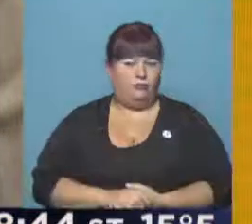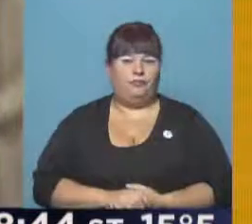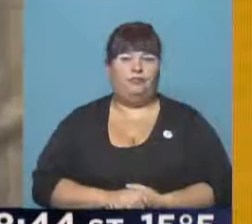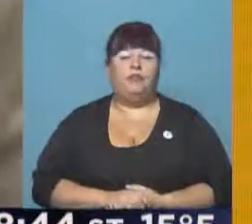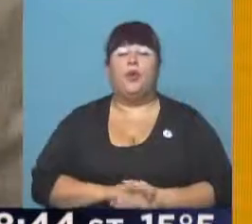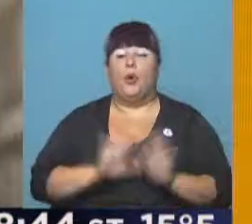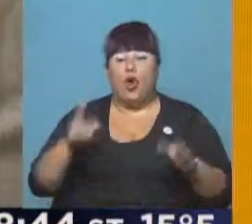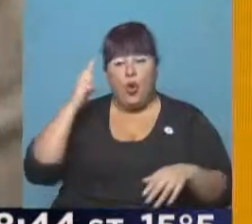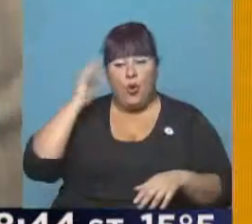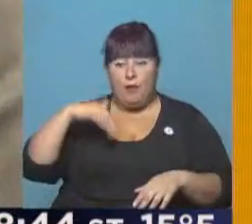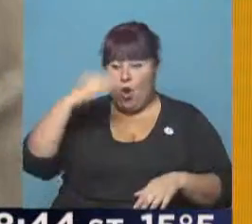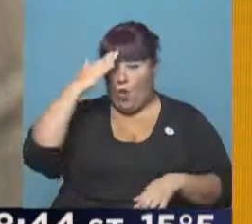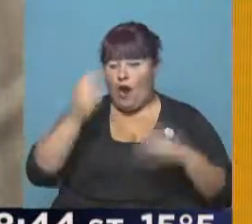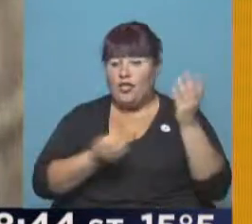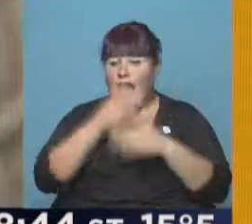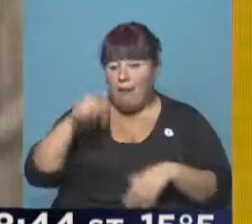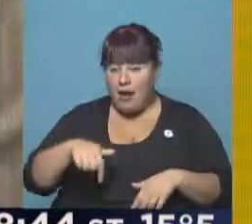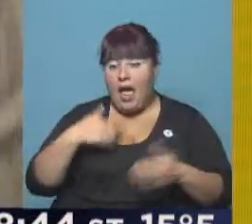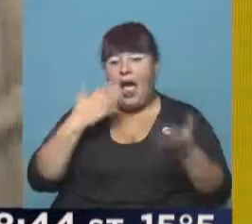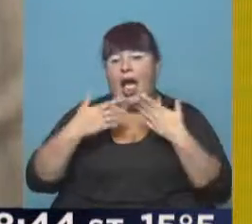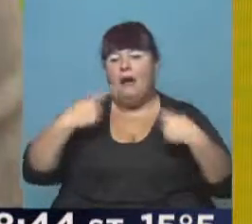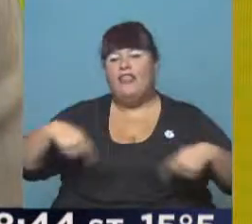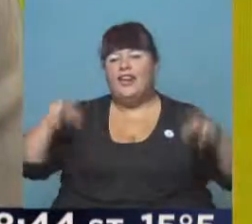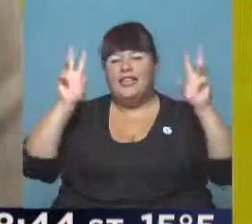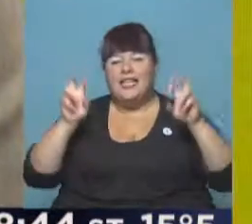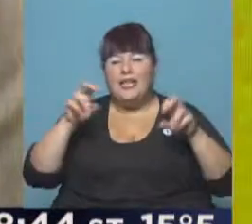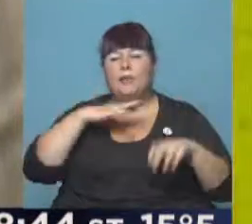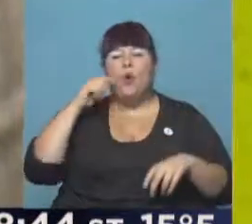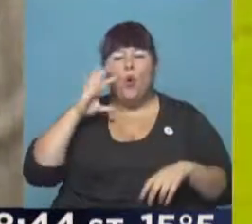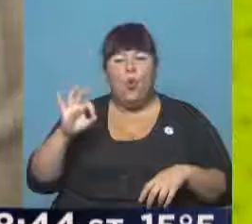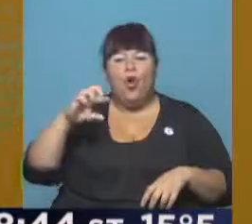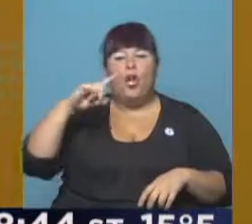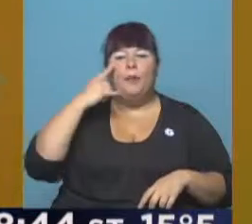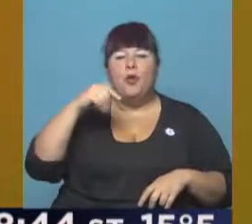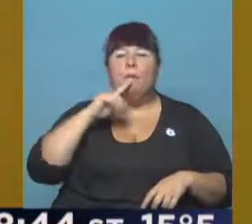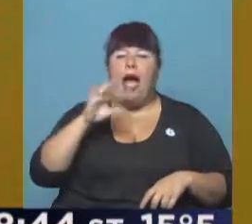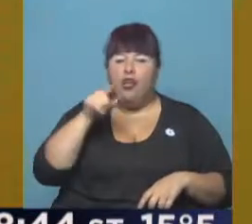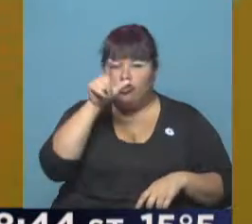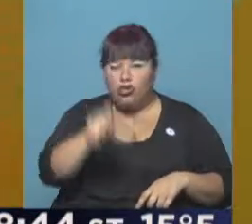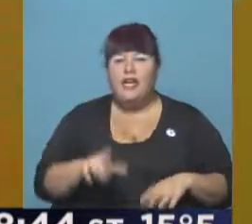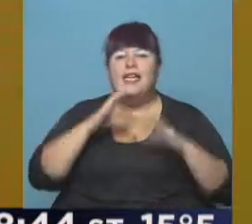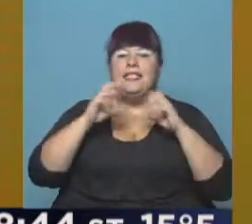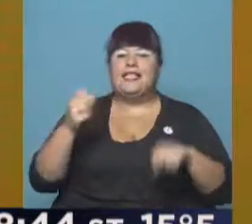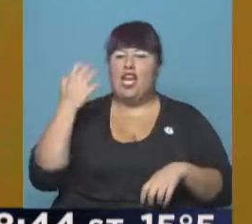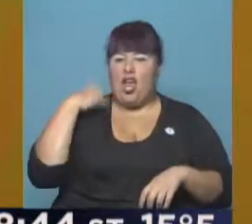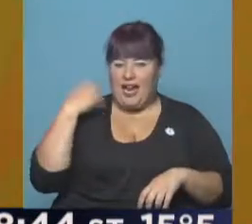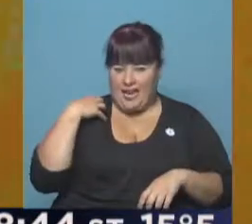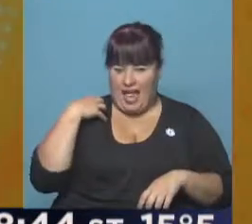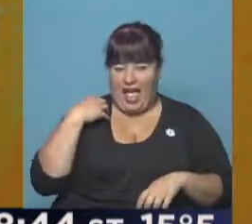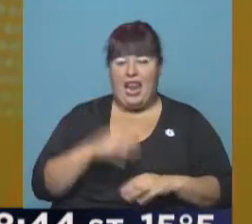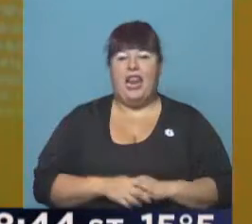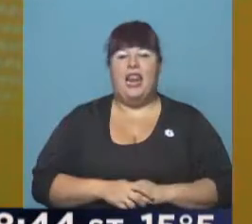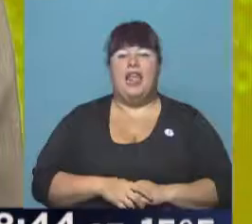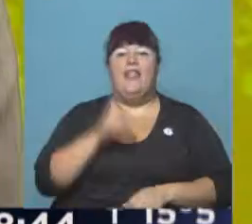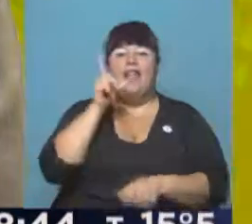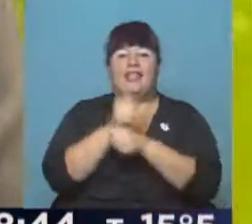bueno a las nueve menos cuarto de la mañana vamos a hablar varios temas con julio piumato y piumato es el secretario general de los